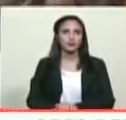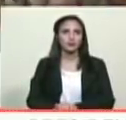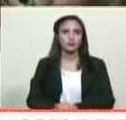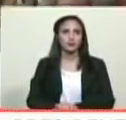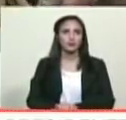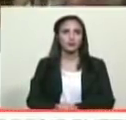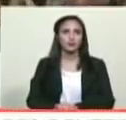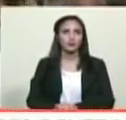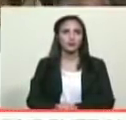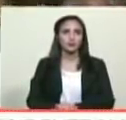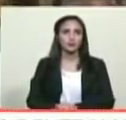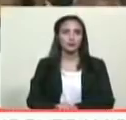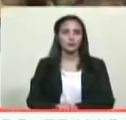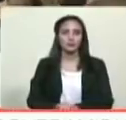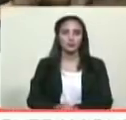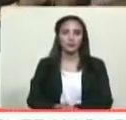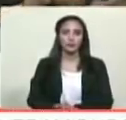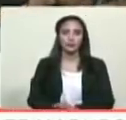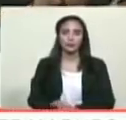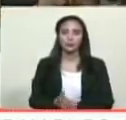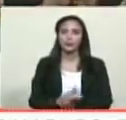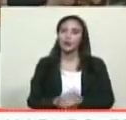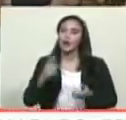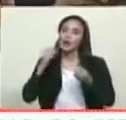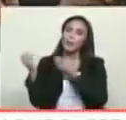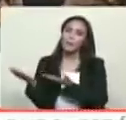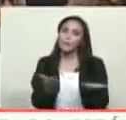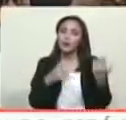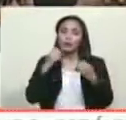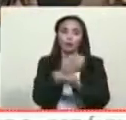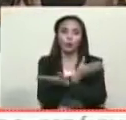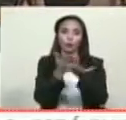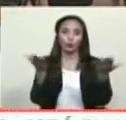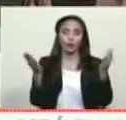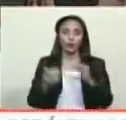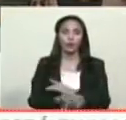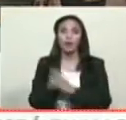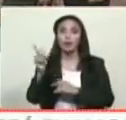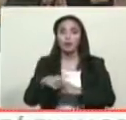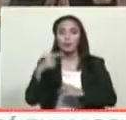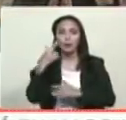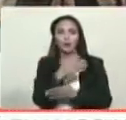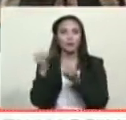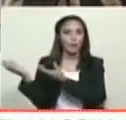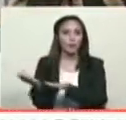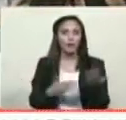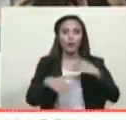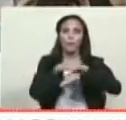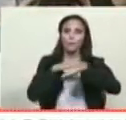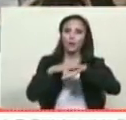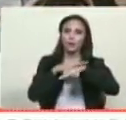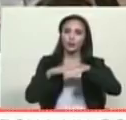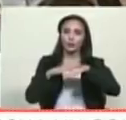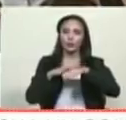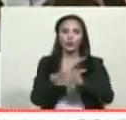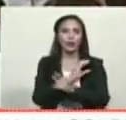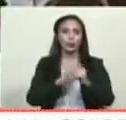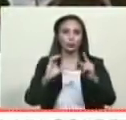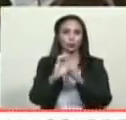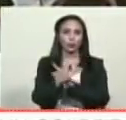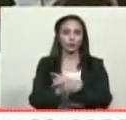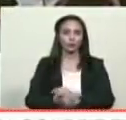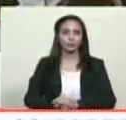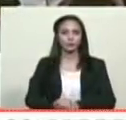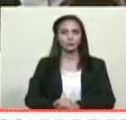De esta misma forma, le damos la más cordial bienvenida a Ernesto Villegas, ministro del Poder Popular para